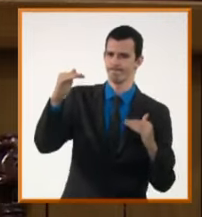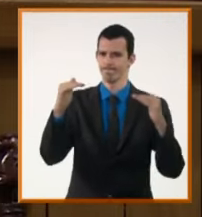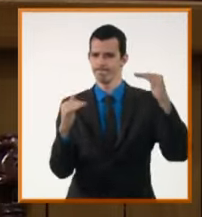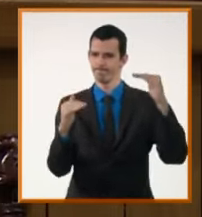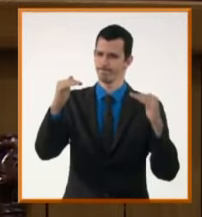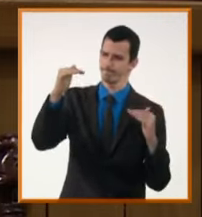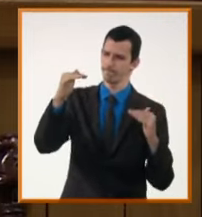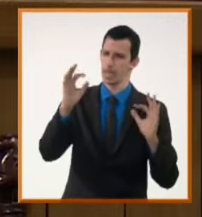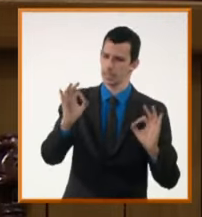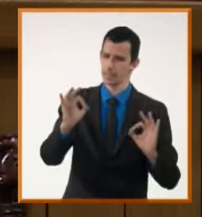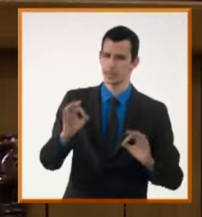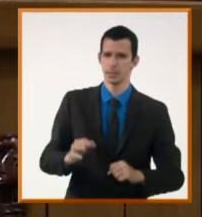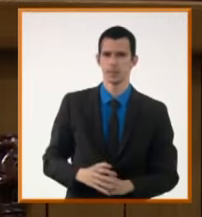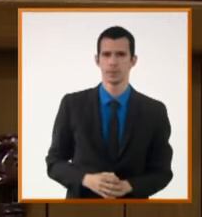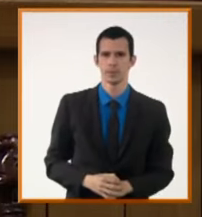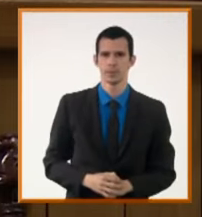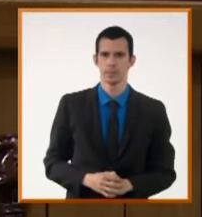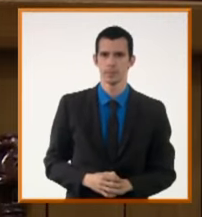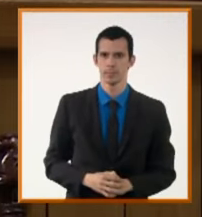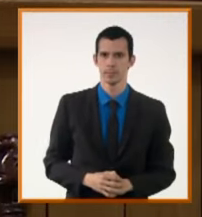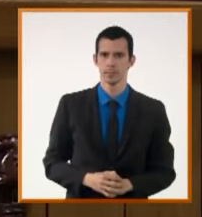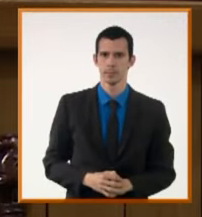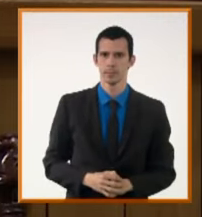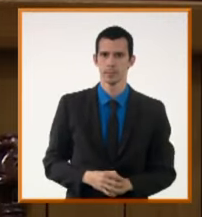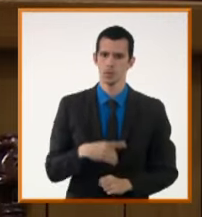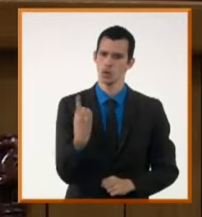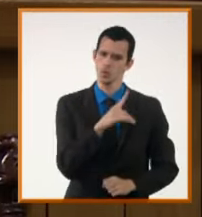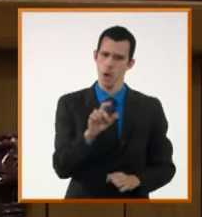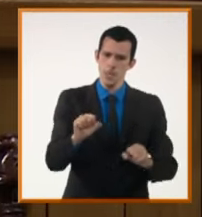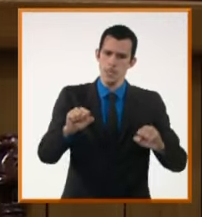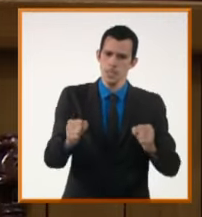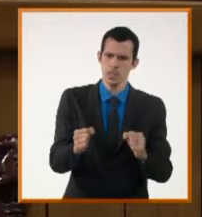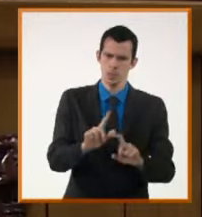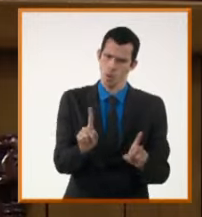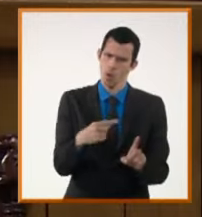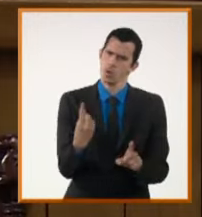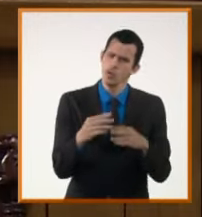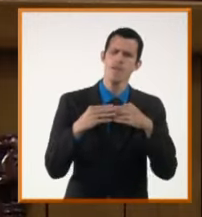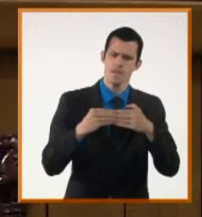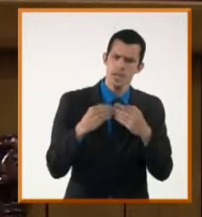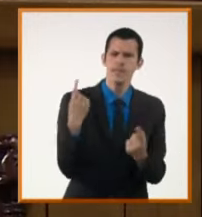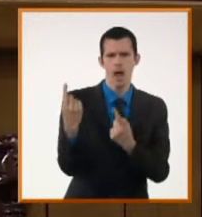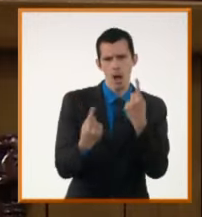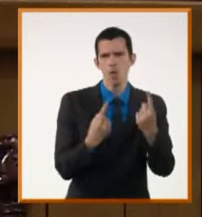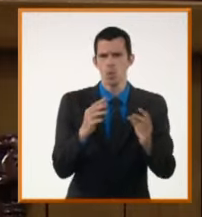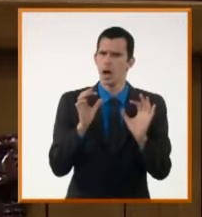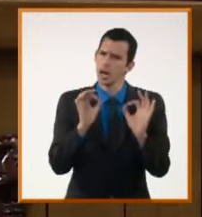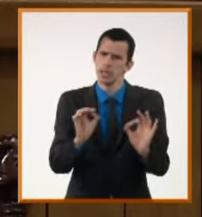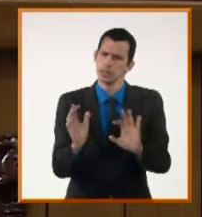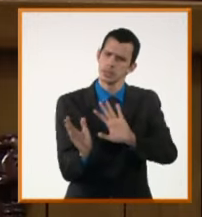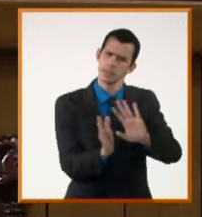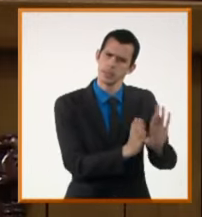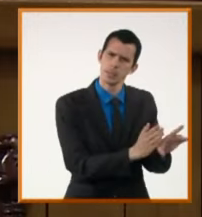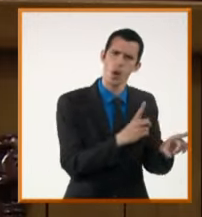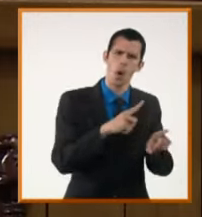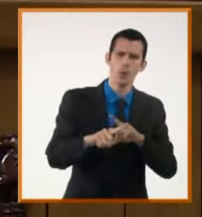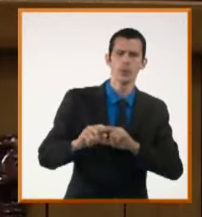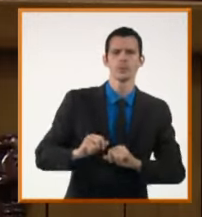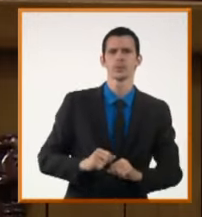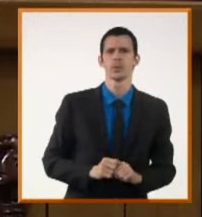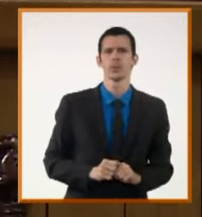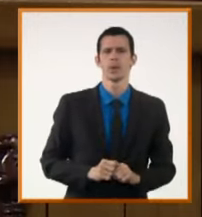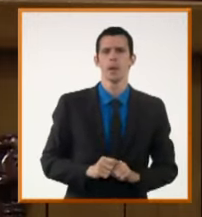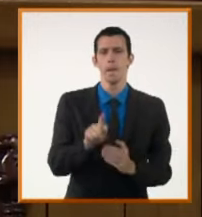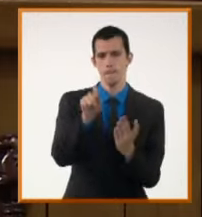Hay una cuestión, entre las muchas medidas que hemos implementado, algunas no han salido tal y como